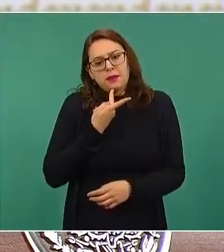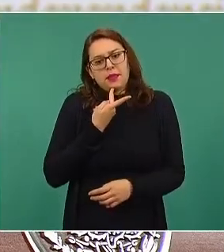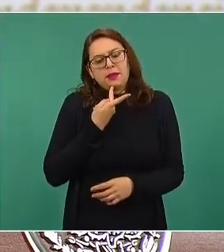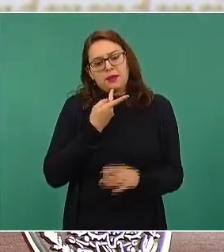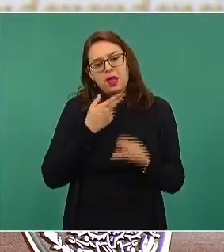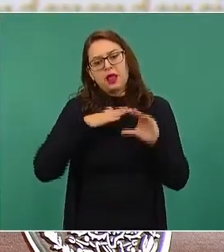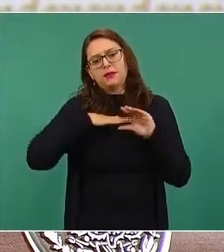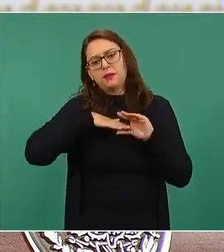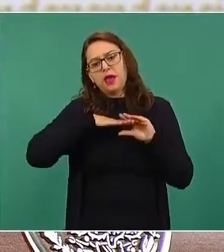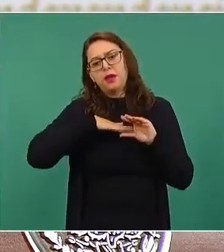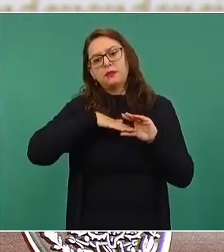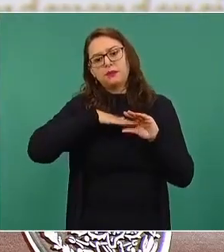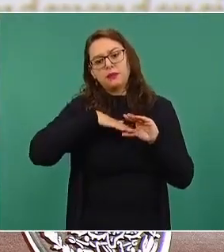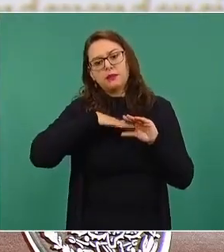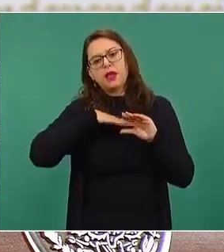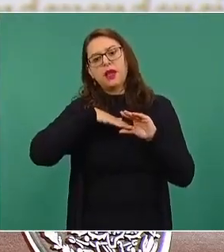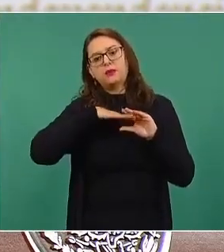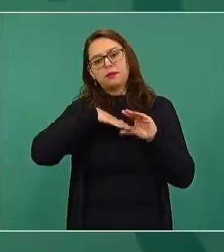o